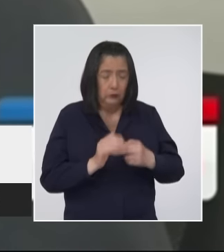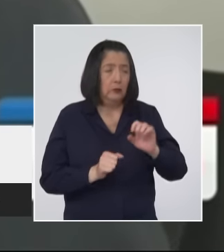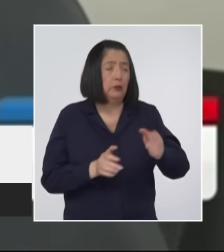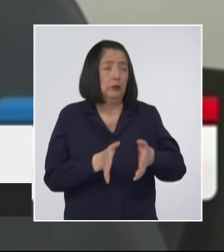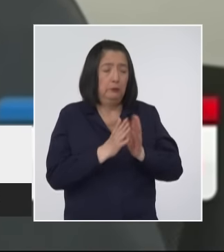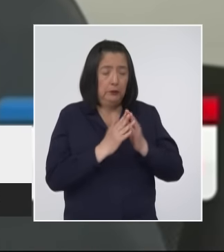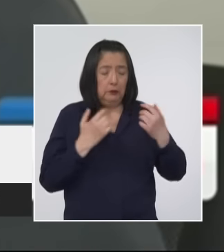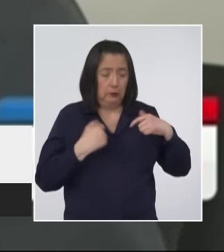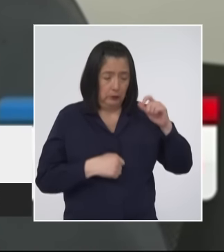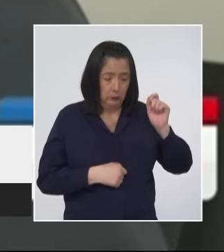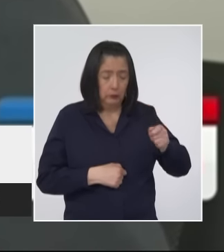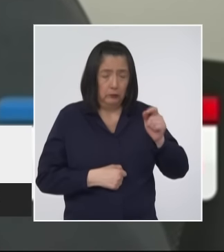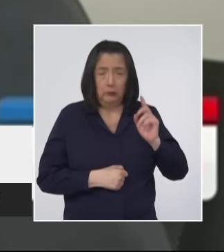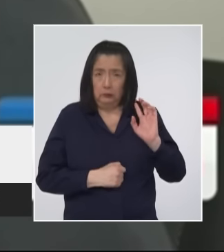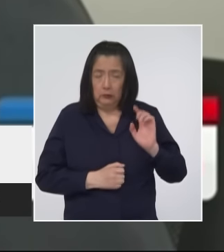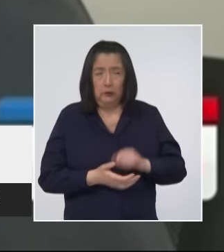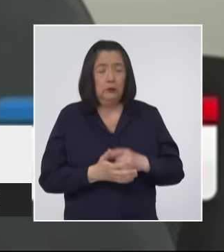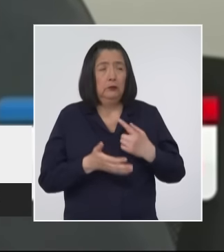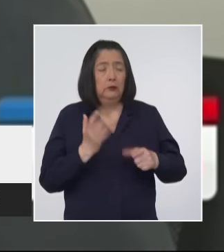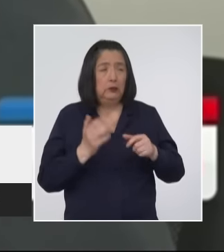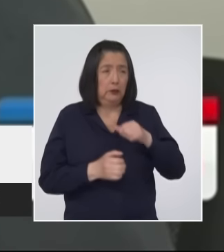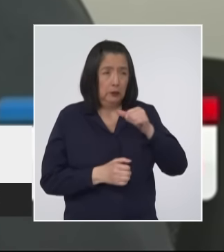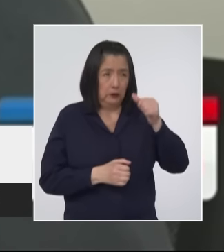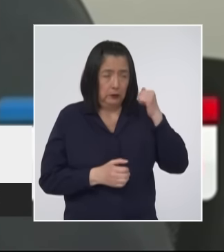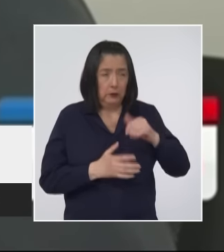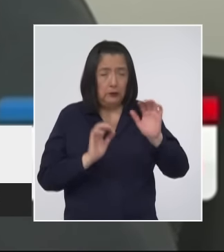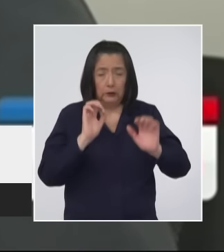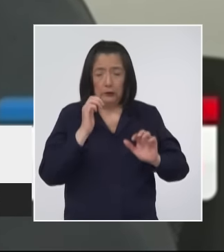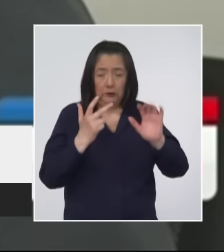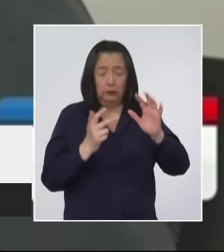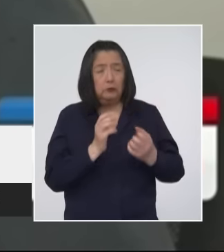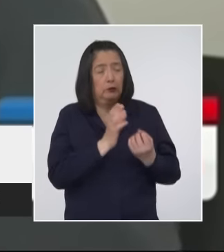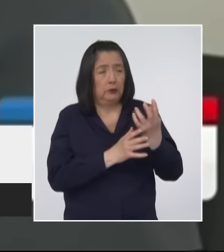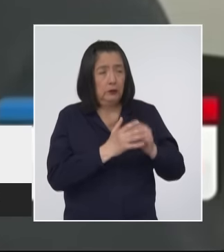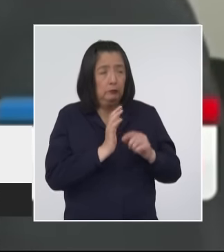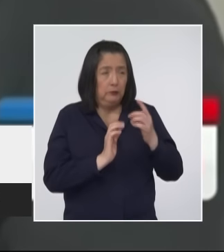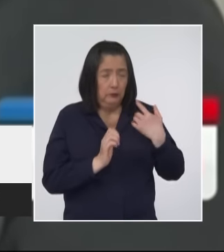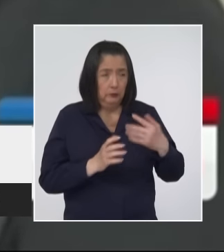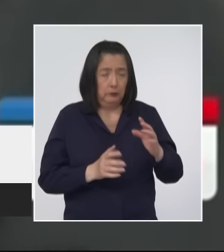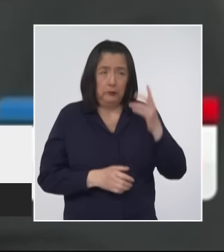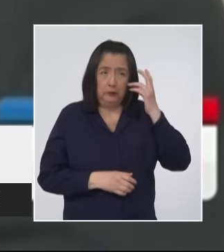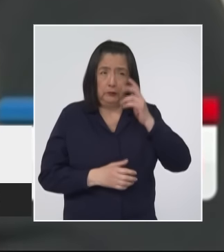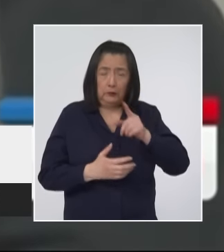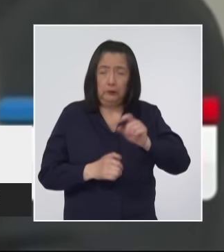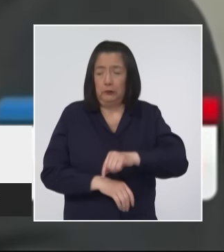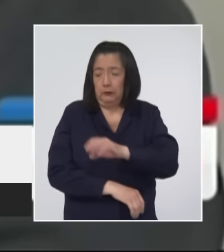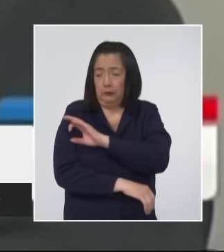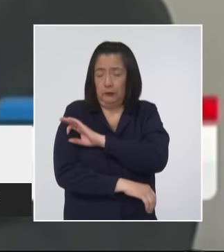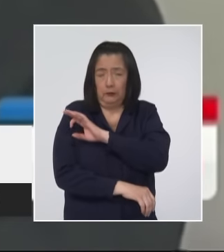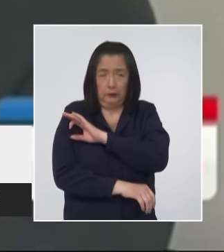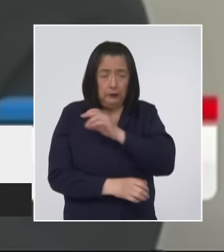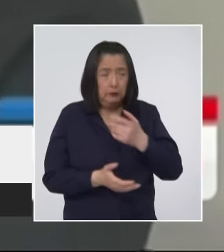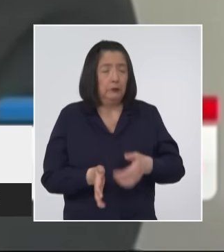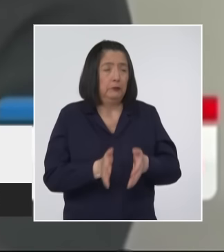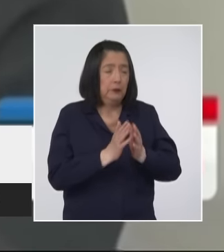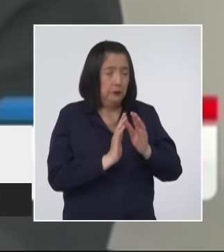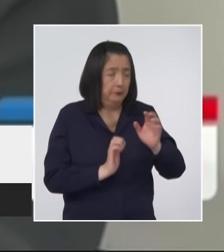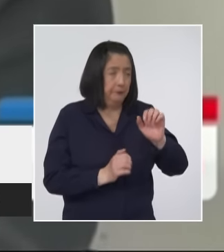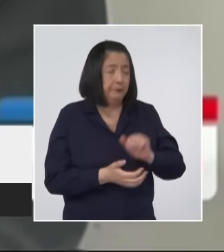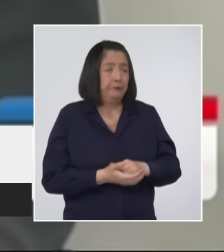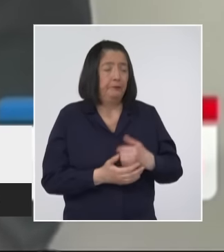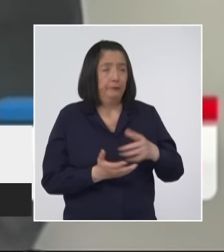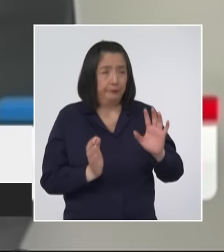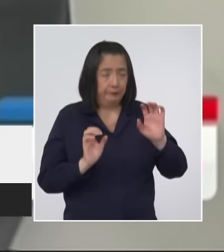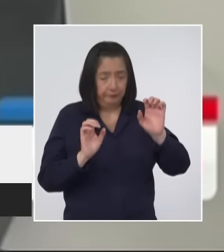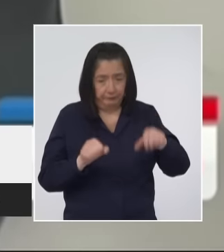este juzgado, la resolución 1 del día de ayer, 18 de septiembre, por el cual, a requerimiento de la Fiscalía Suprema, se